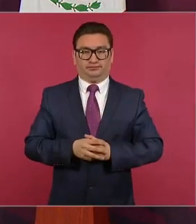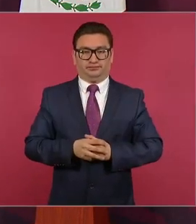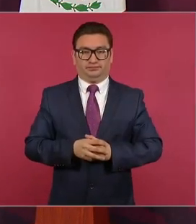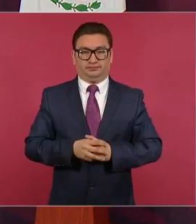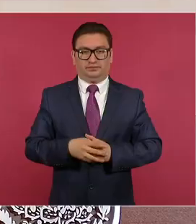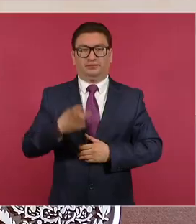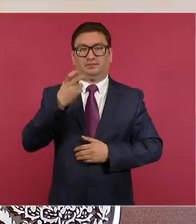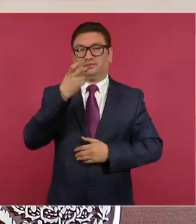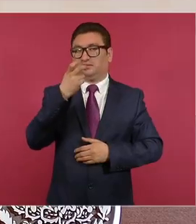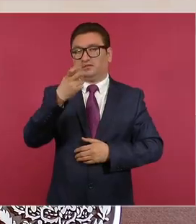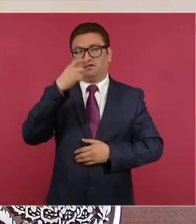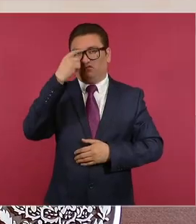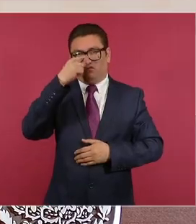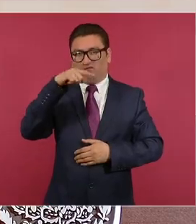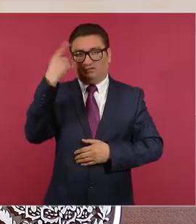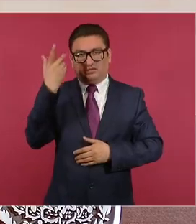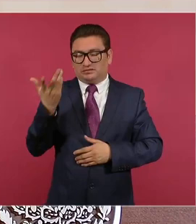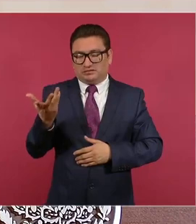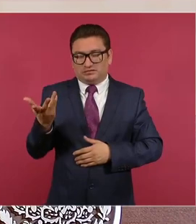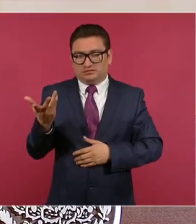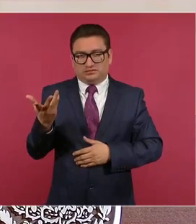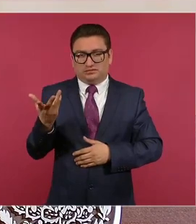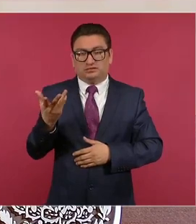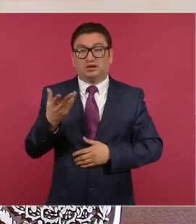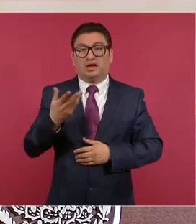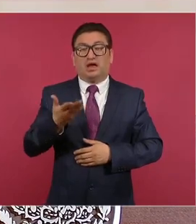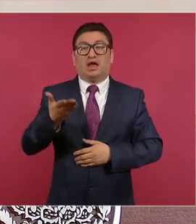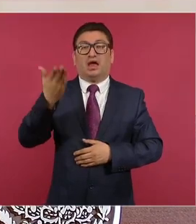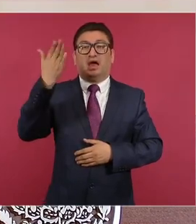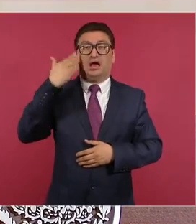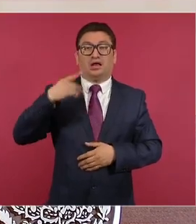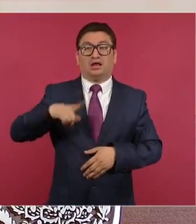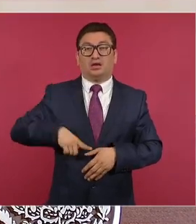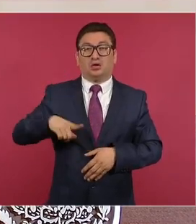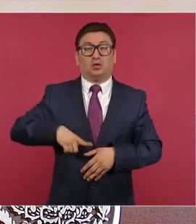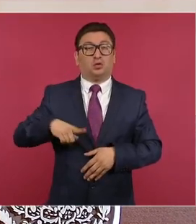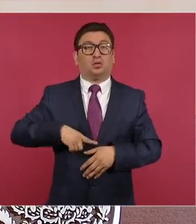Y es muy sencillo, hay gobiernos que dan